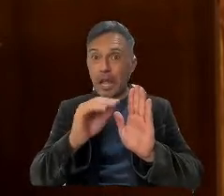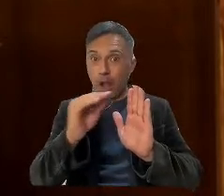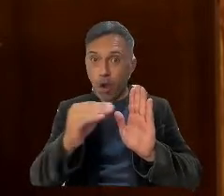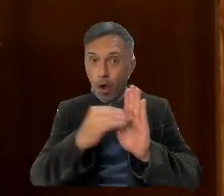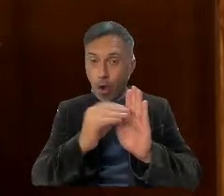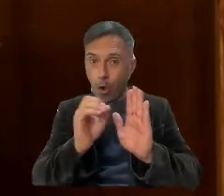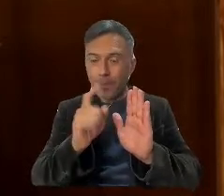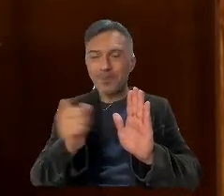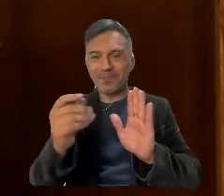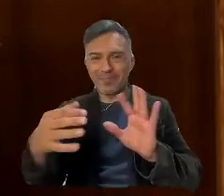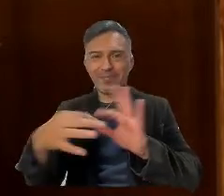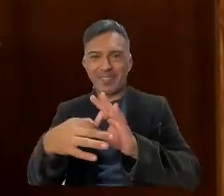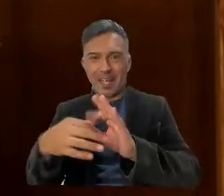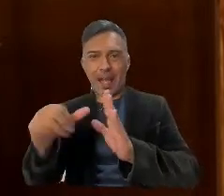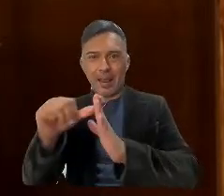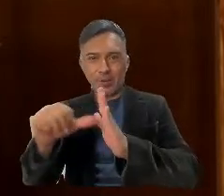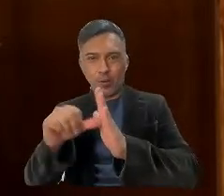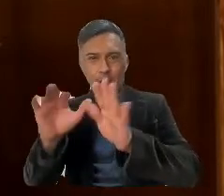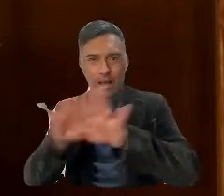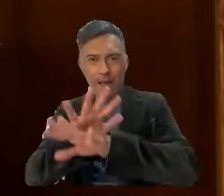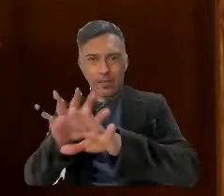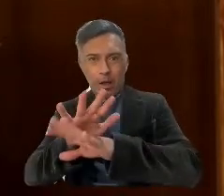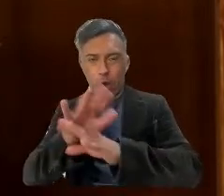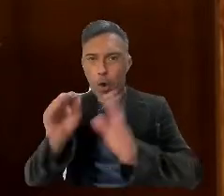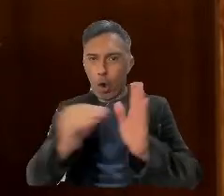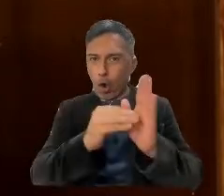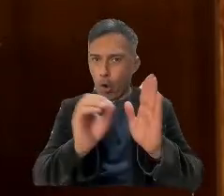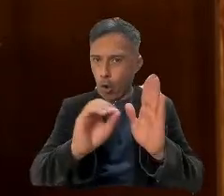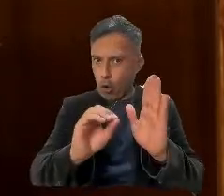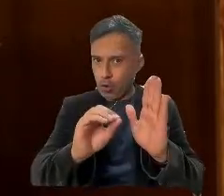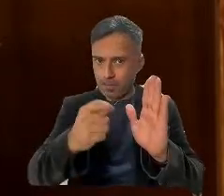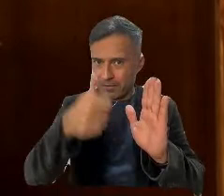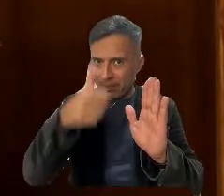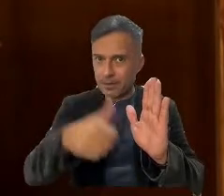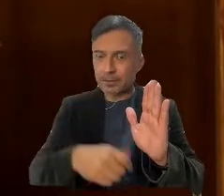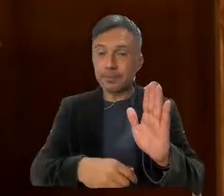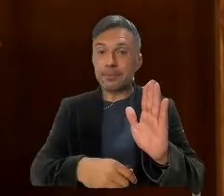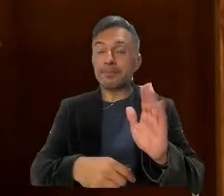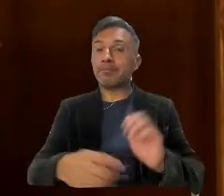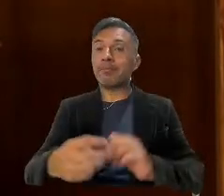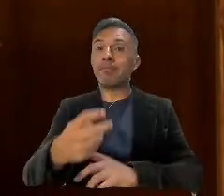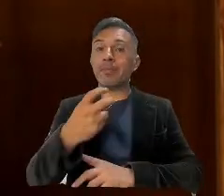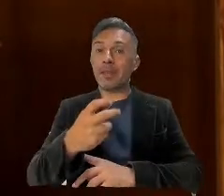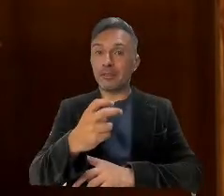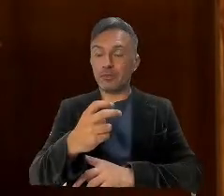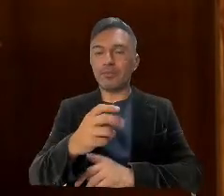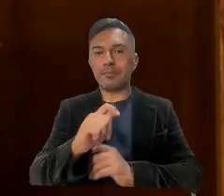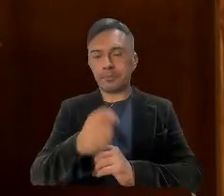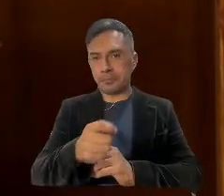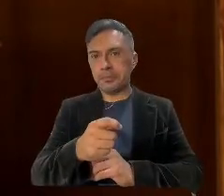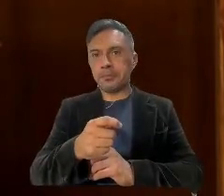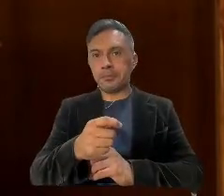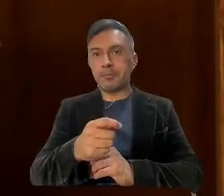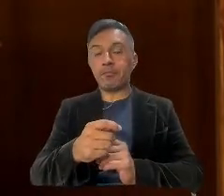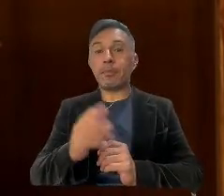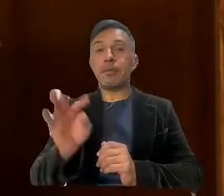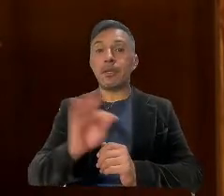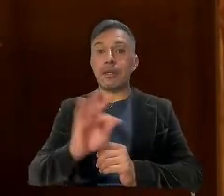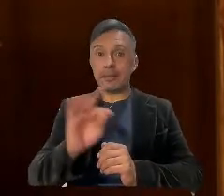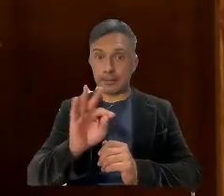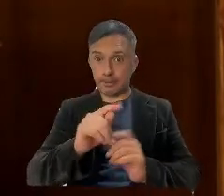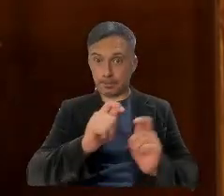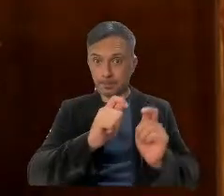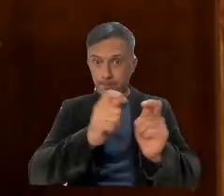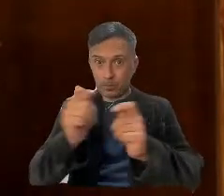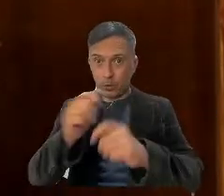a los artículos reformados, toda vez que resulta inoperante su manifestación si quienes accedan a los nombramientos